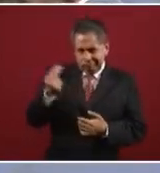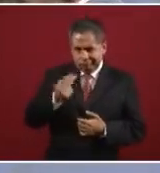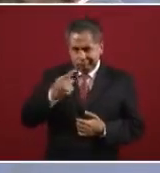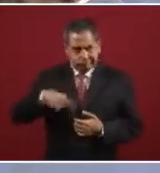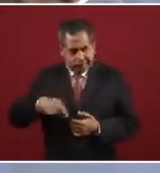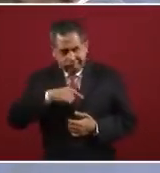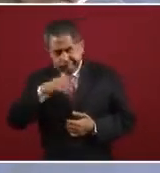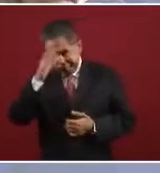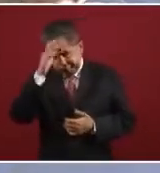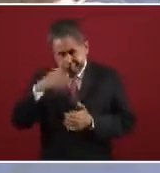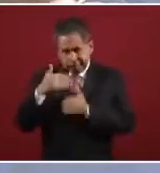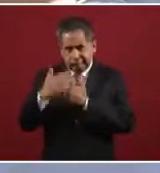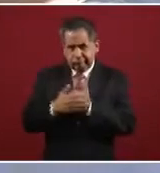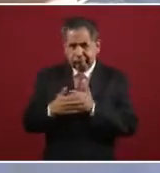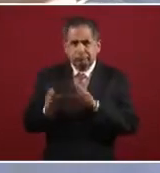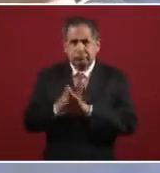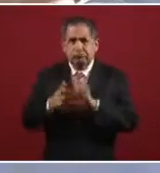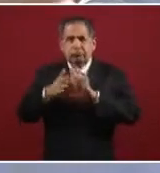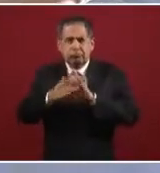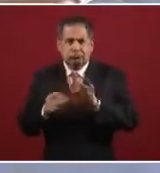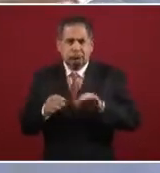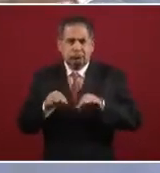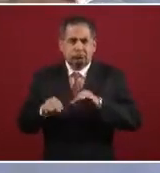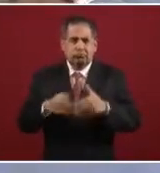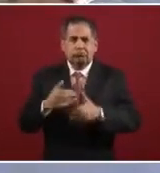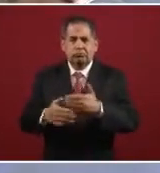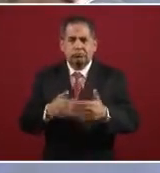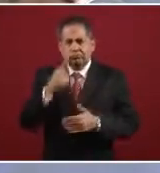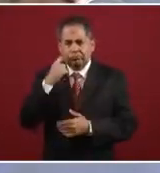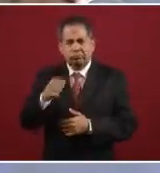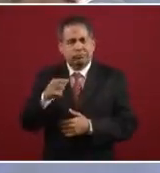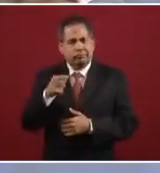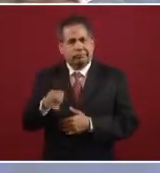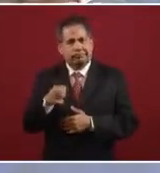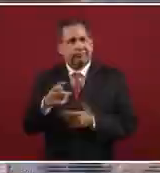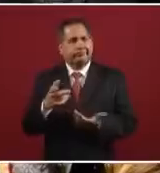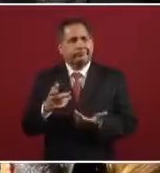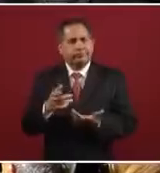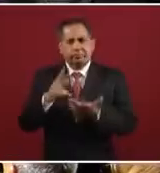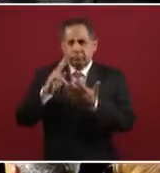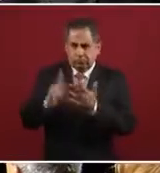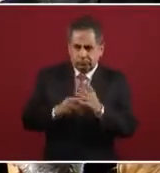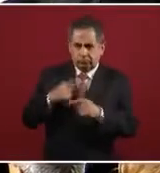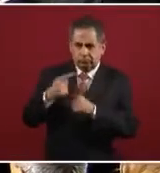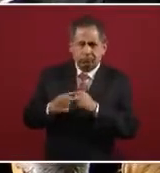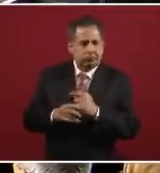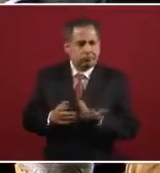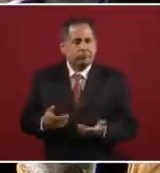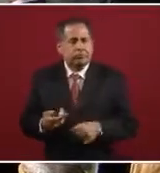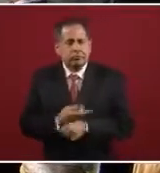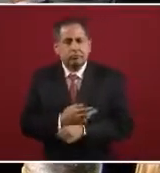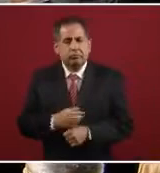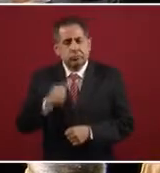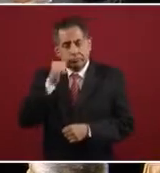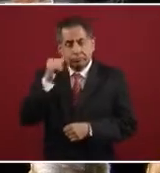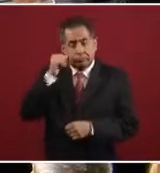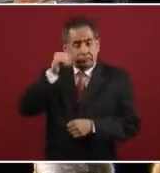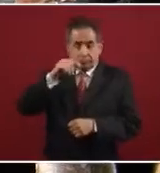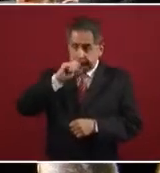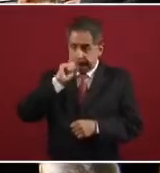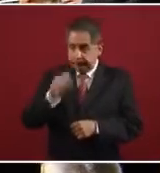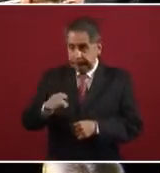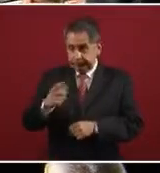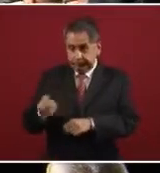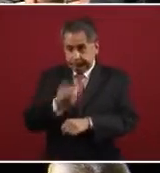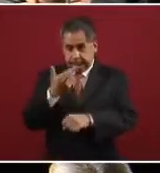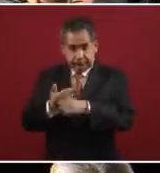acuerdos o se puede empezar a trabajar para evitar este tipo de hechos? Y ayer también se comentaba por la